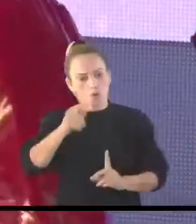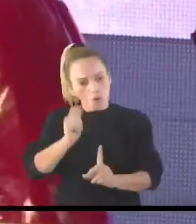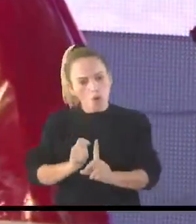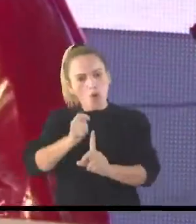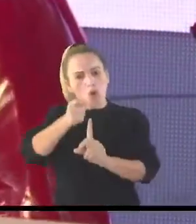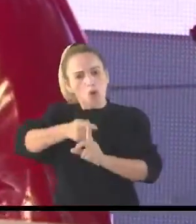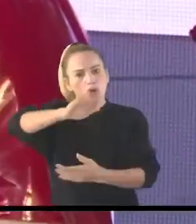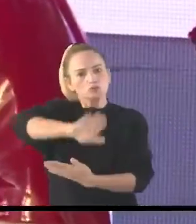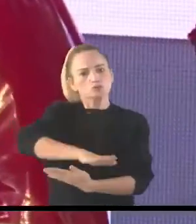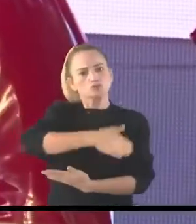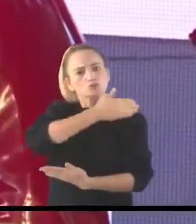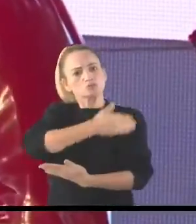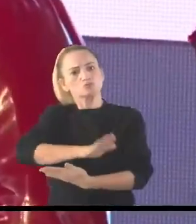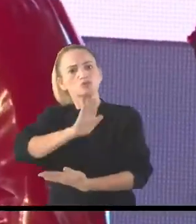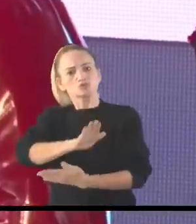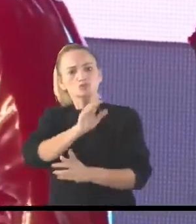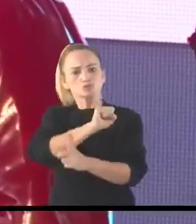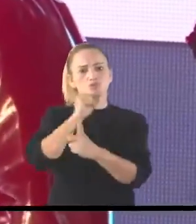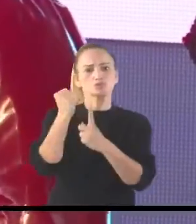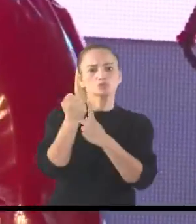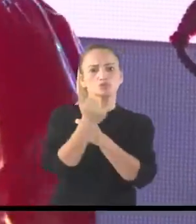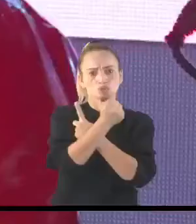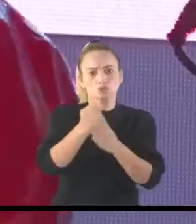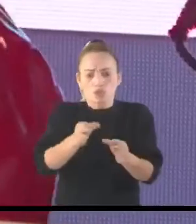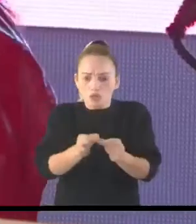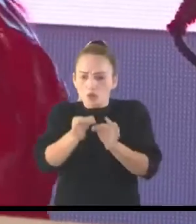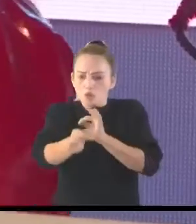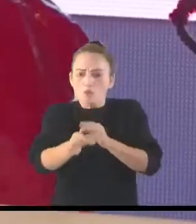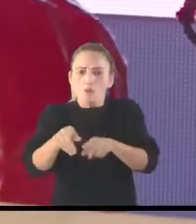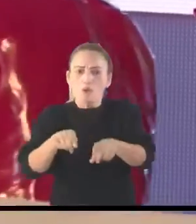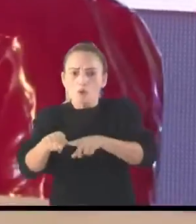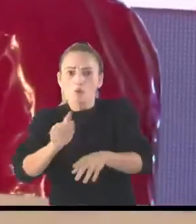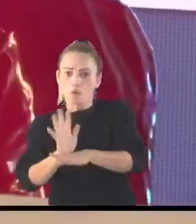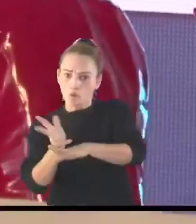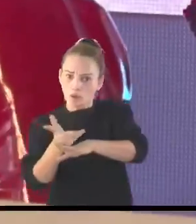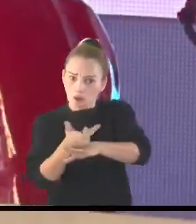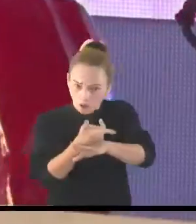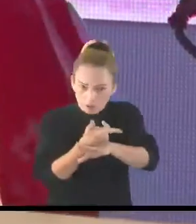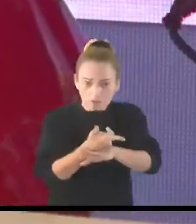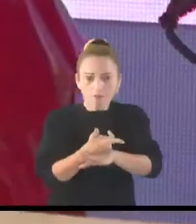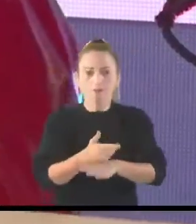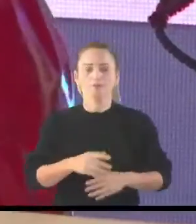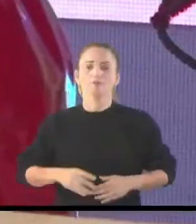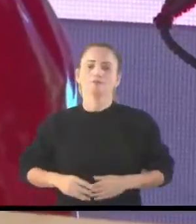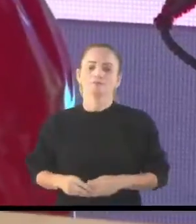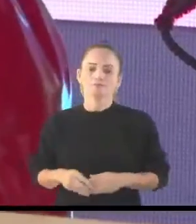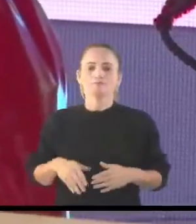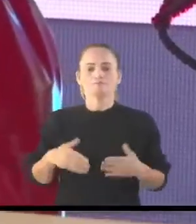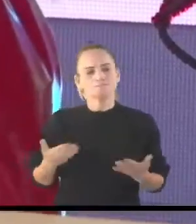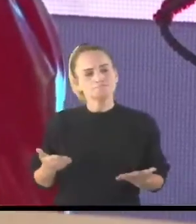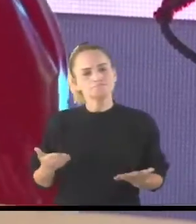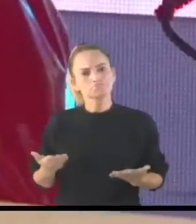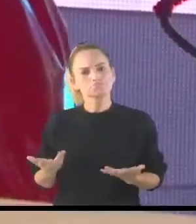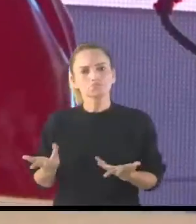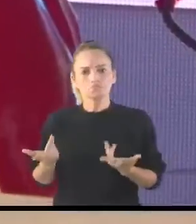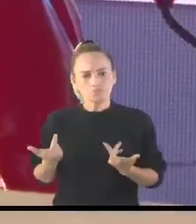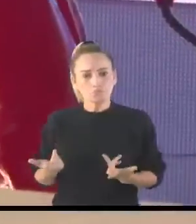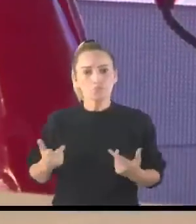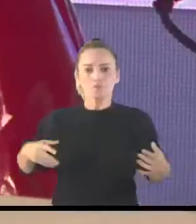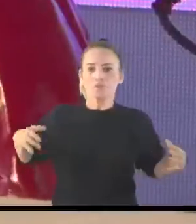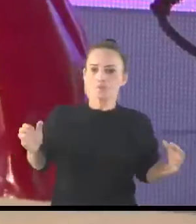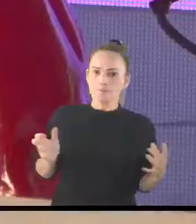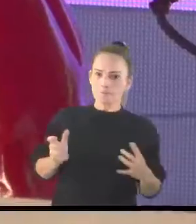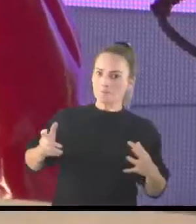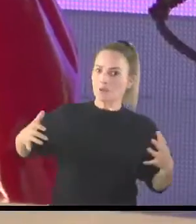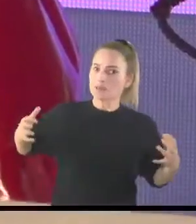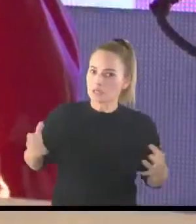de la música en la sociedad y en los pueblos, el papel del artista en la sociedad y en los pueblos, y dijimos que pues el vallenato